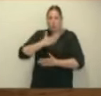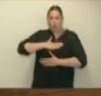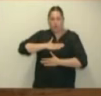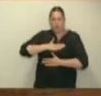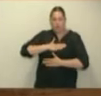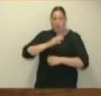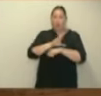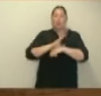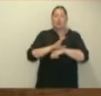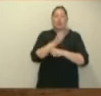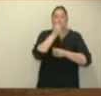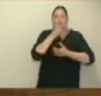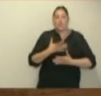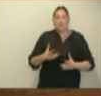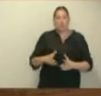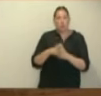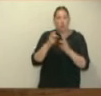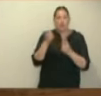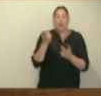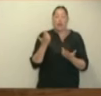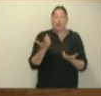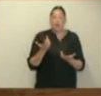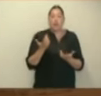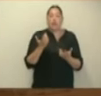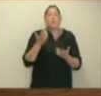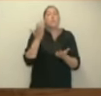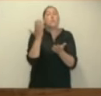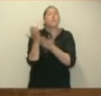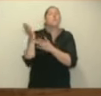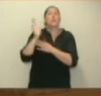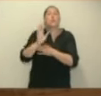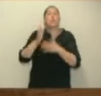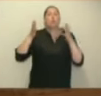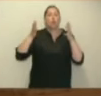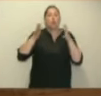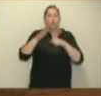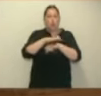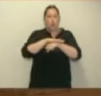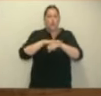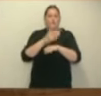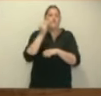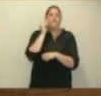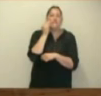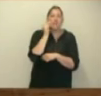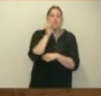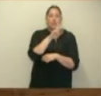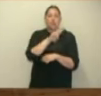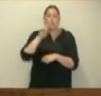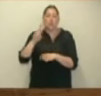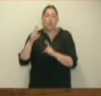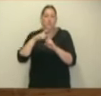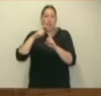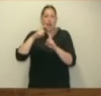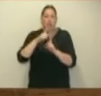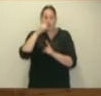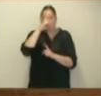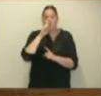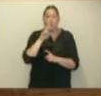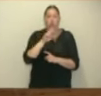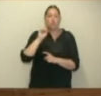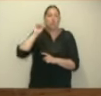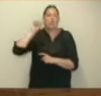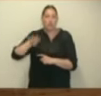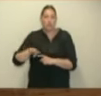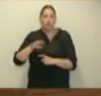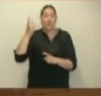Bienestar Social y Vivienda propuso al Consejo de Gobierno en fecha 22 de mayo del 2014, repito,